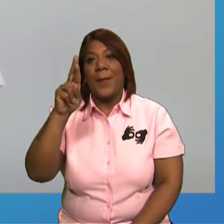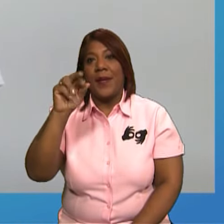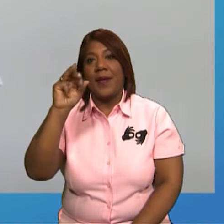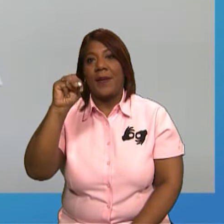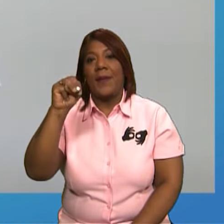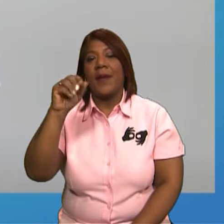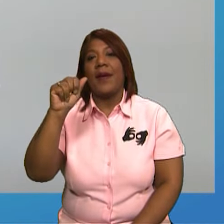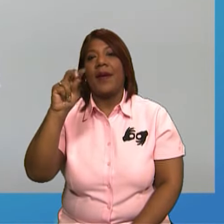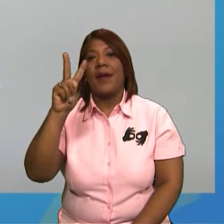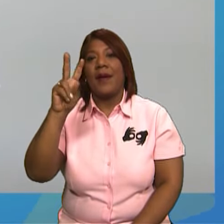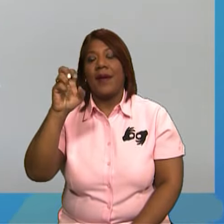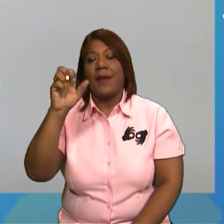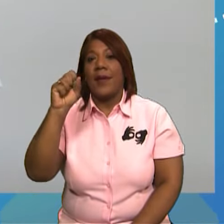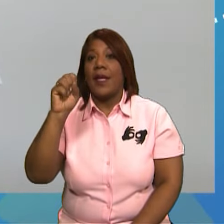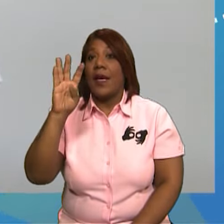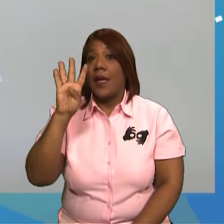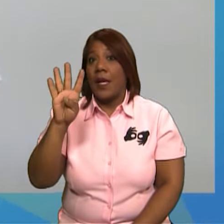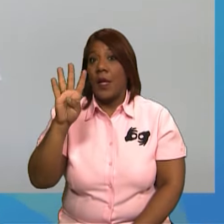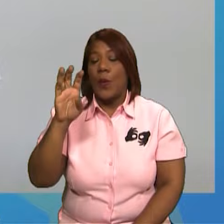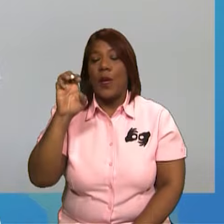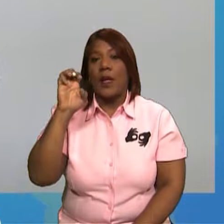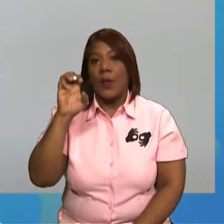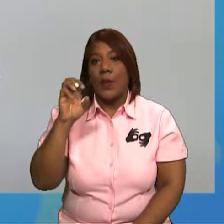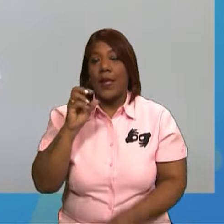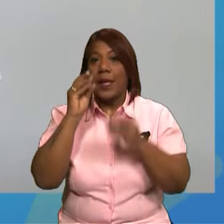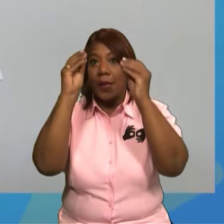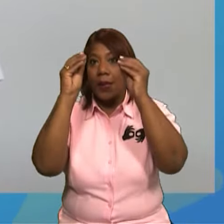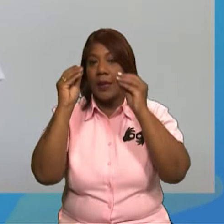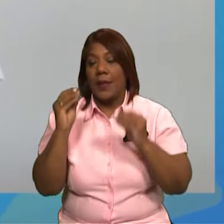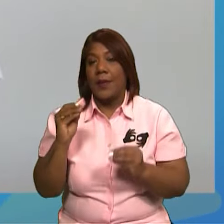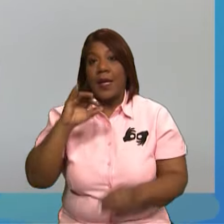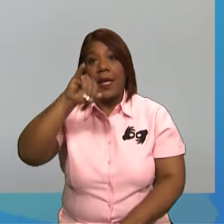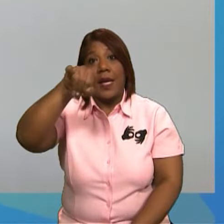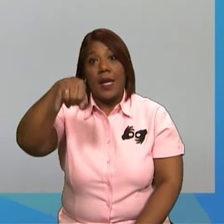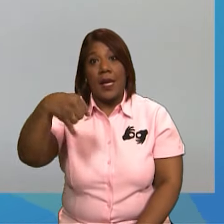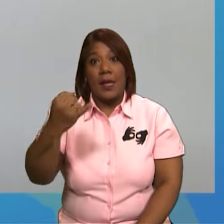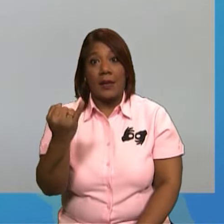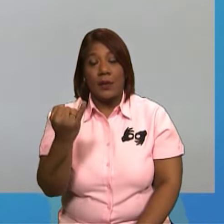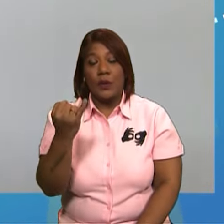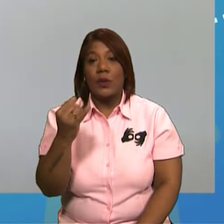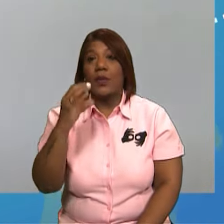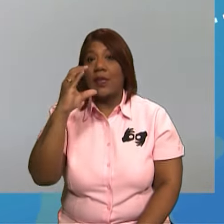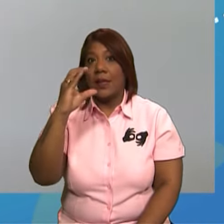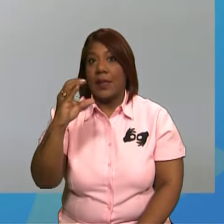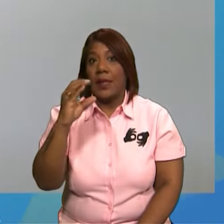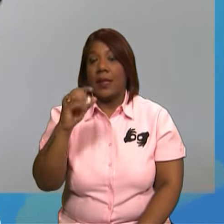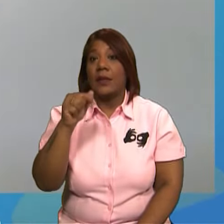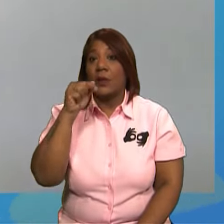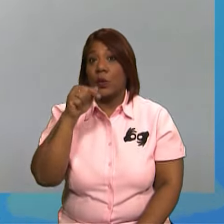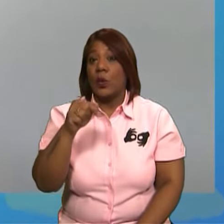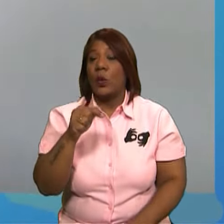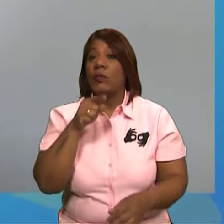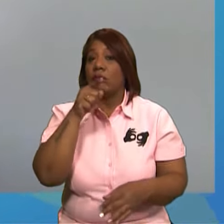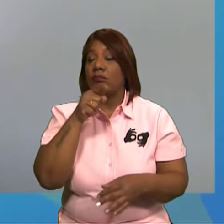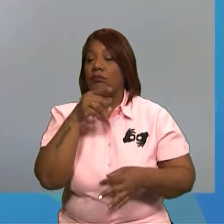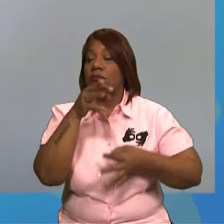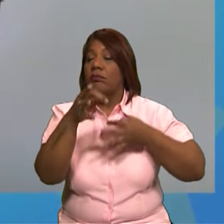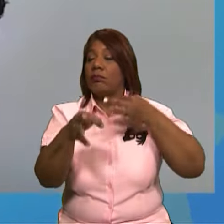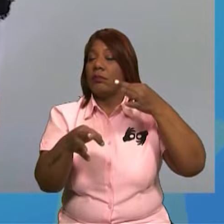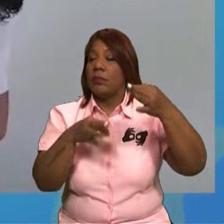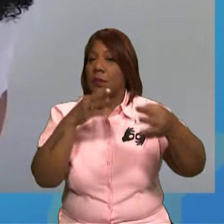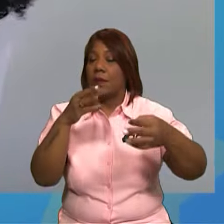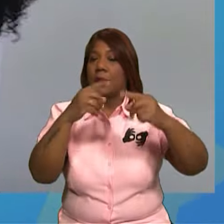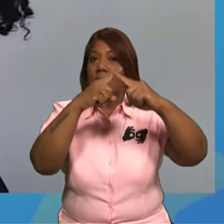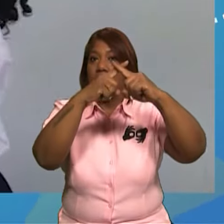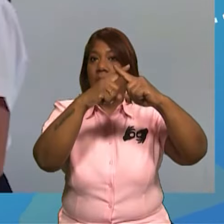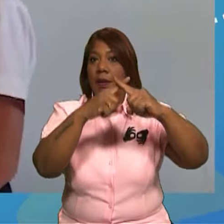Y estoy en el cuarto grado E del maestro Jesús Cáceres. Hoy les voy a mostrar la